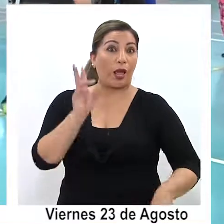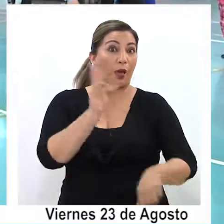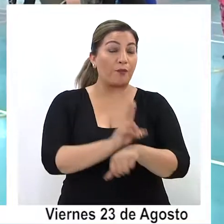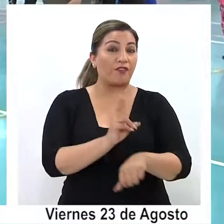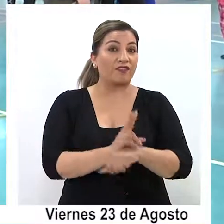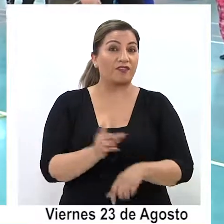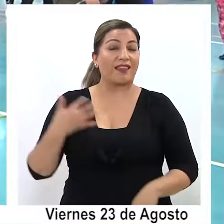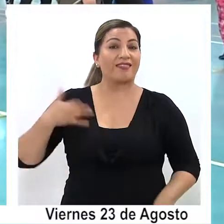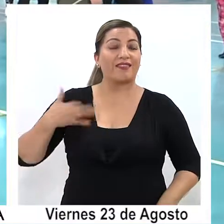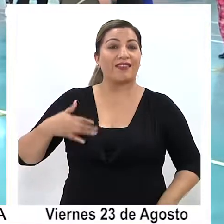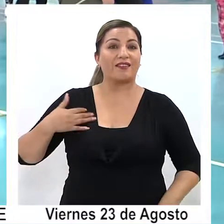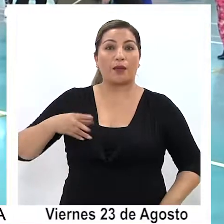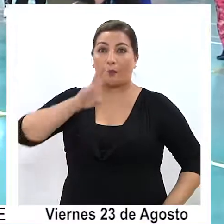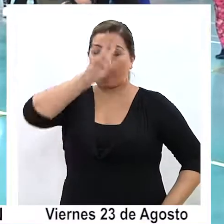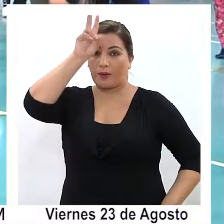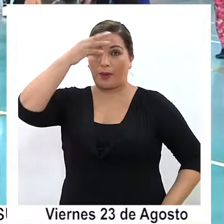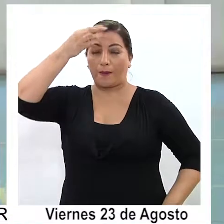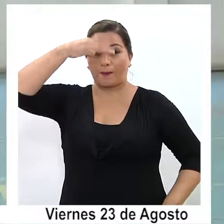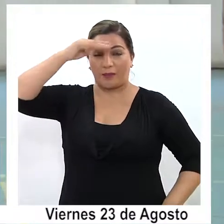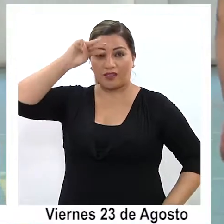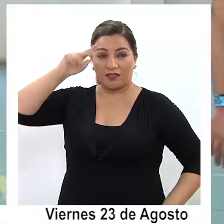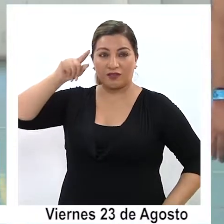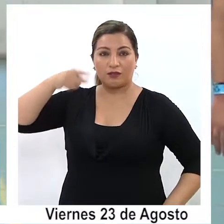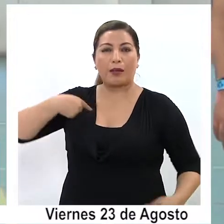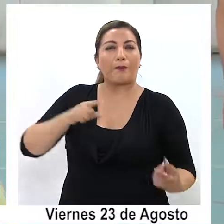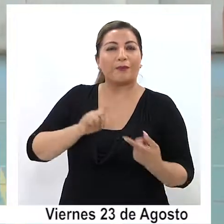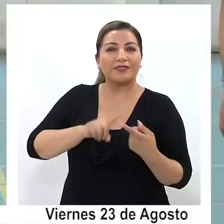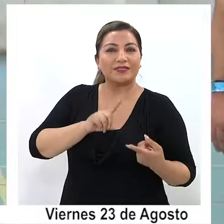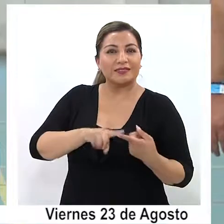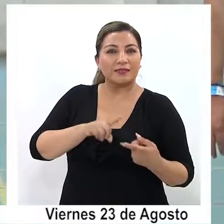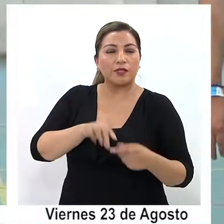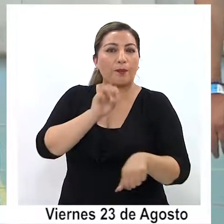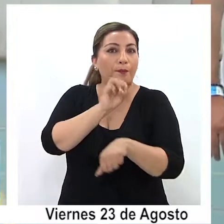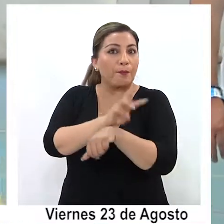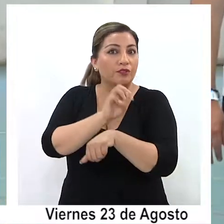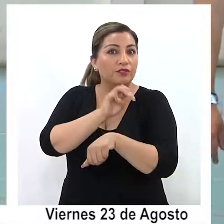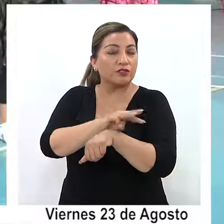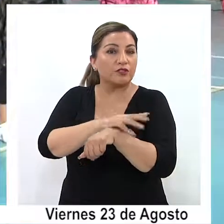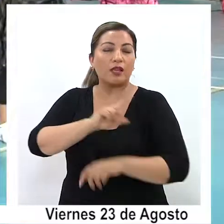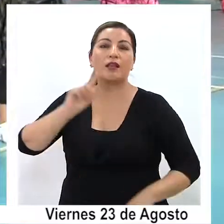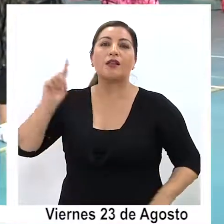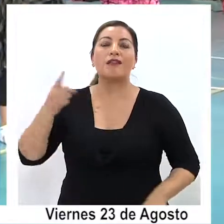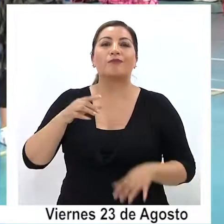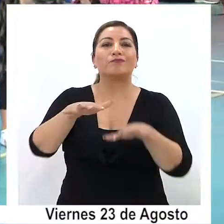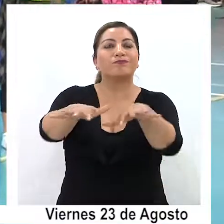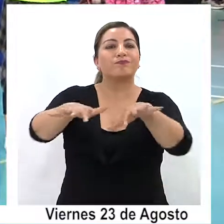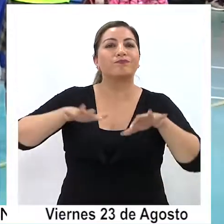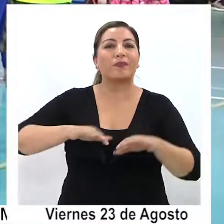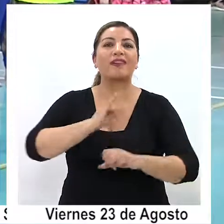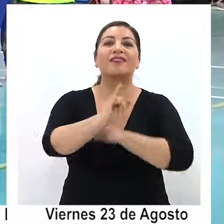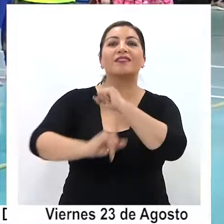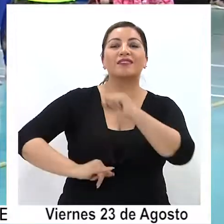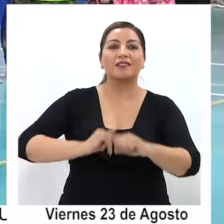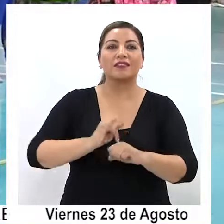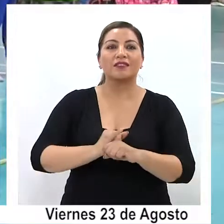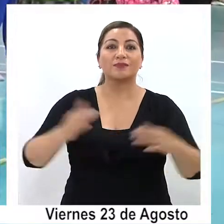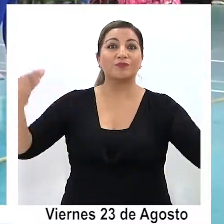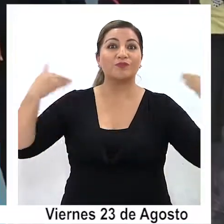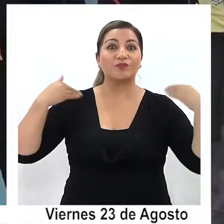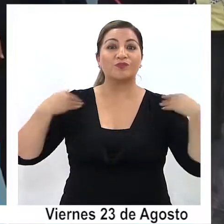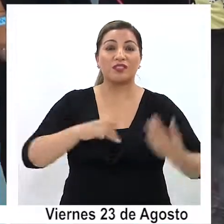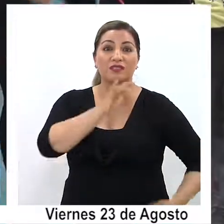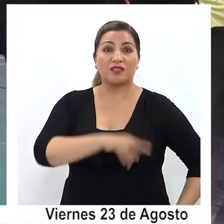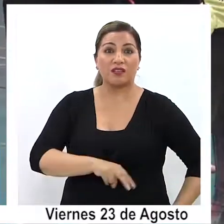Profesores provenientes de Argentina, Perú, México, participaron como monitores en la primera convención internacional de